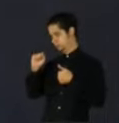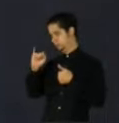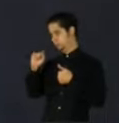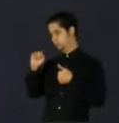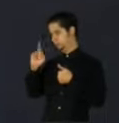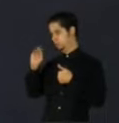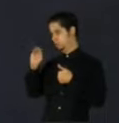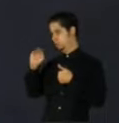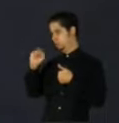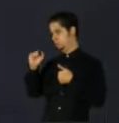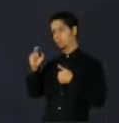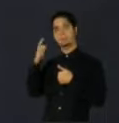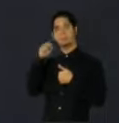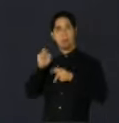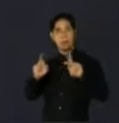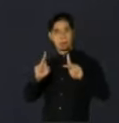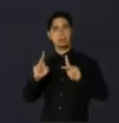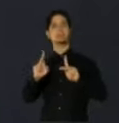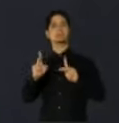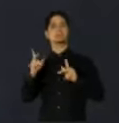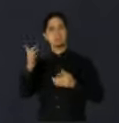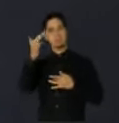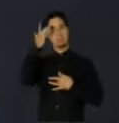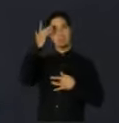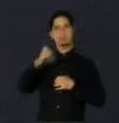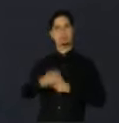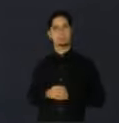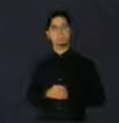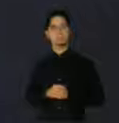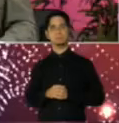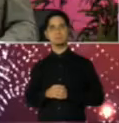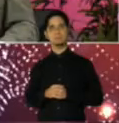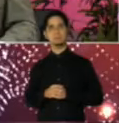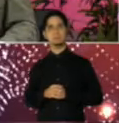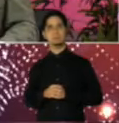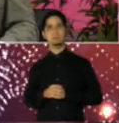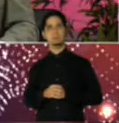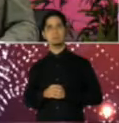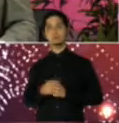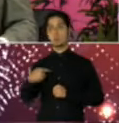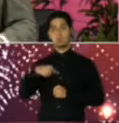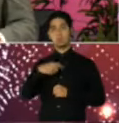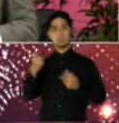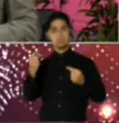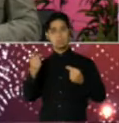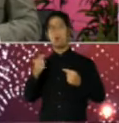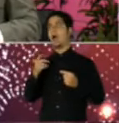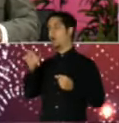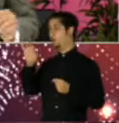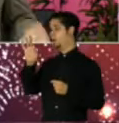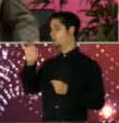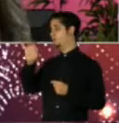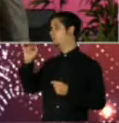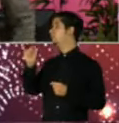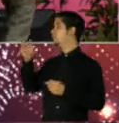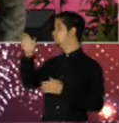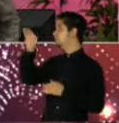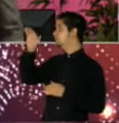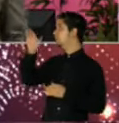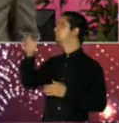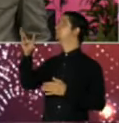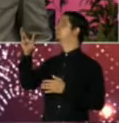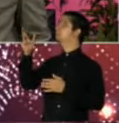en pacientes positivos de... y en ese caso, la reclamo que hemos hecho a FEMA a través del stockpile, es que se